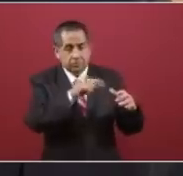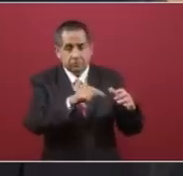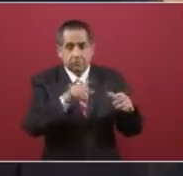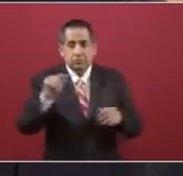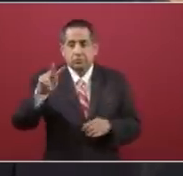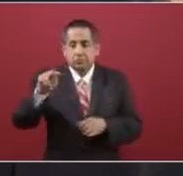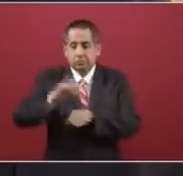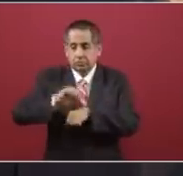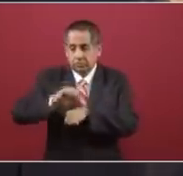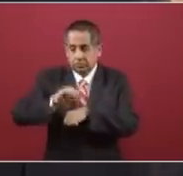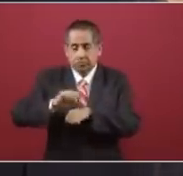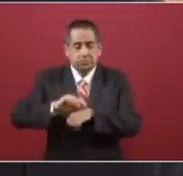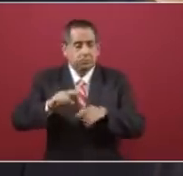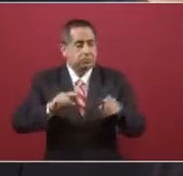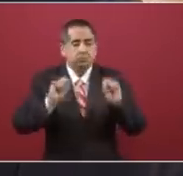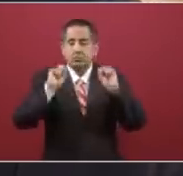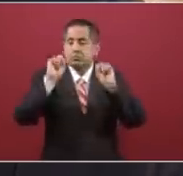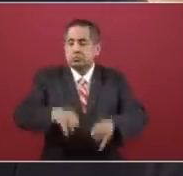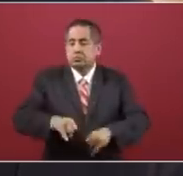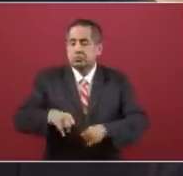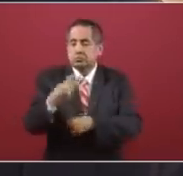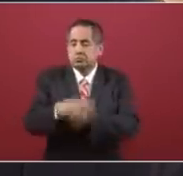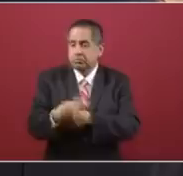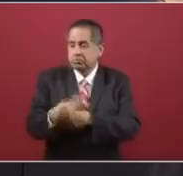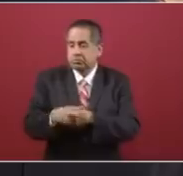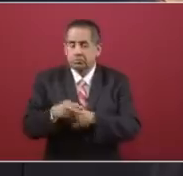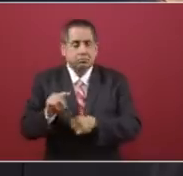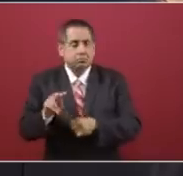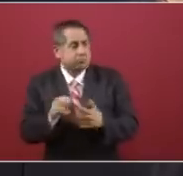telesecundarias sin televisores.